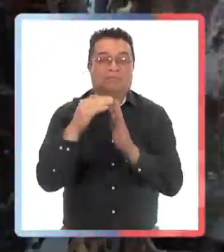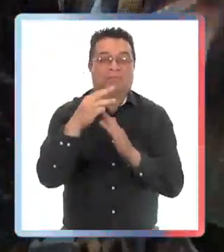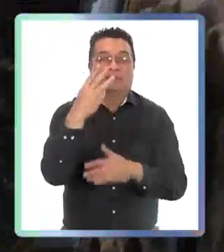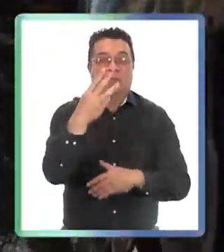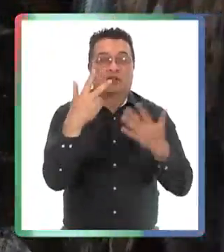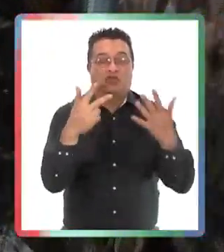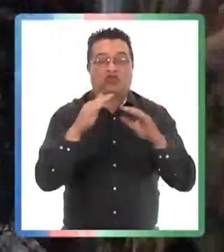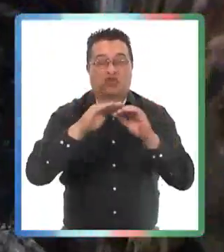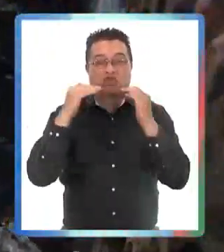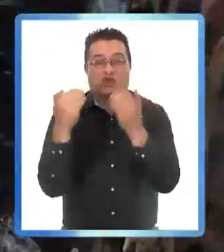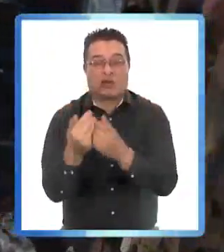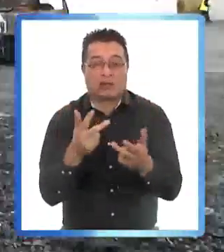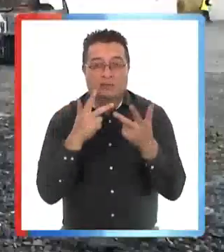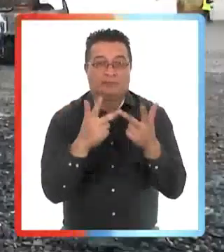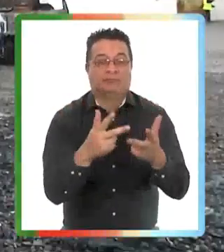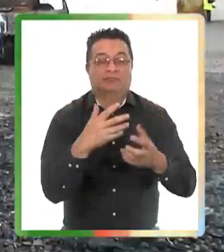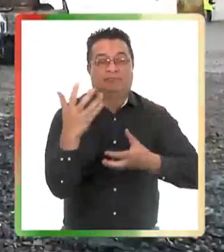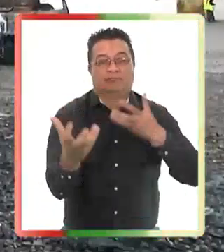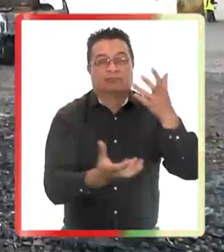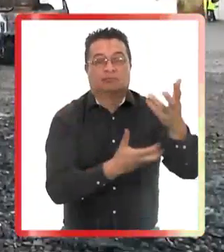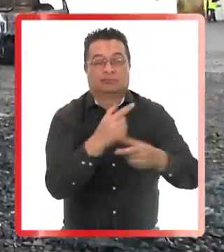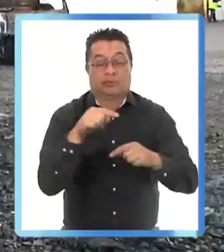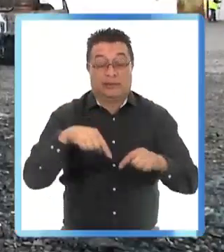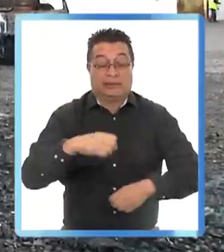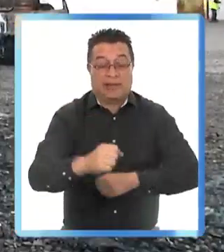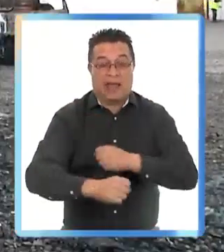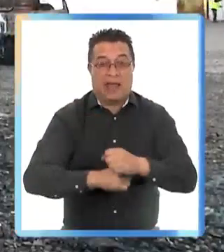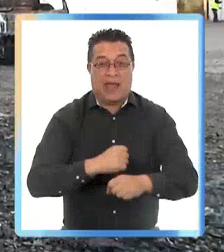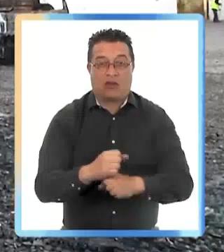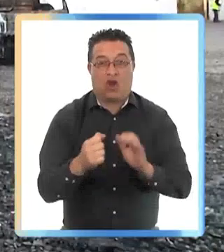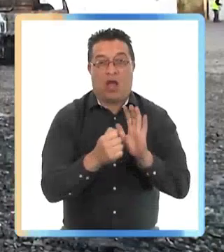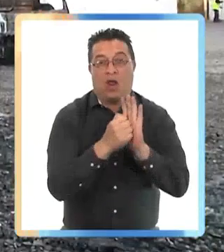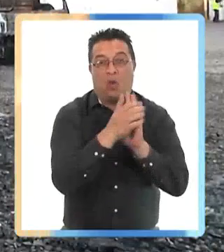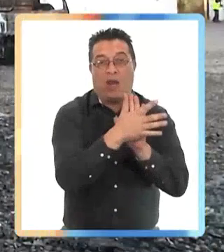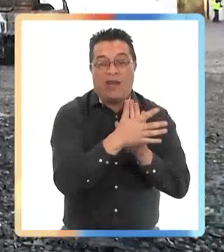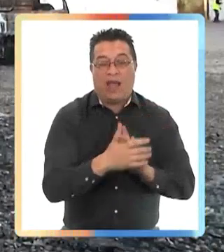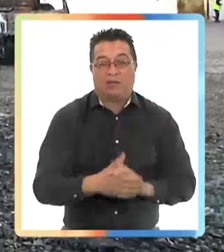en la provincia de Malleco y Cautín, se elevó a 38 el